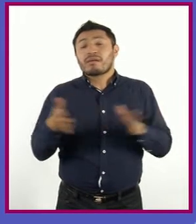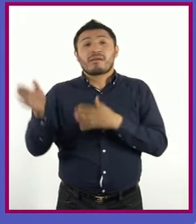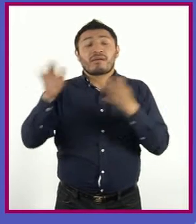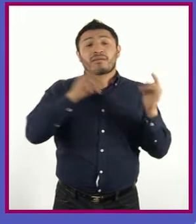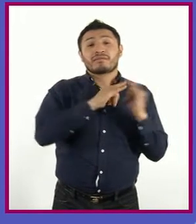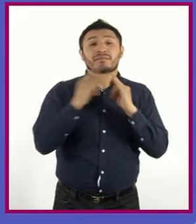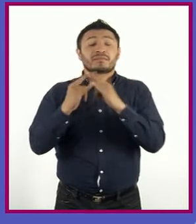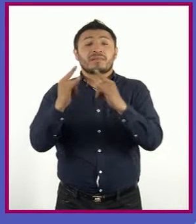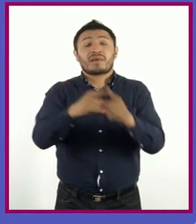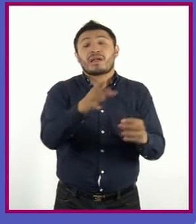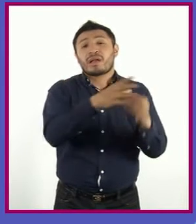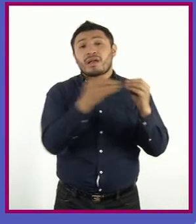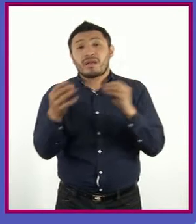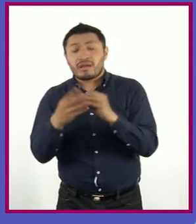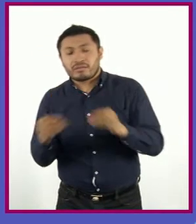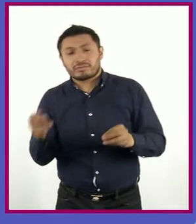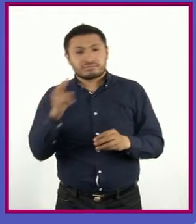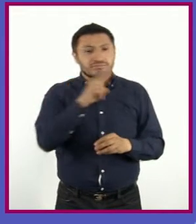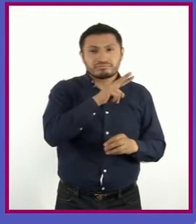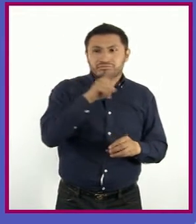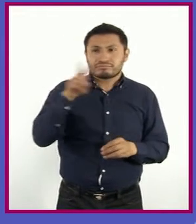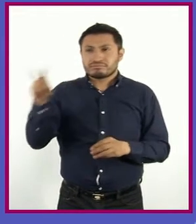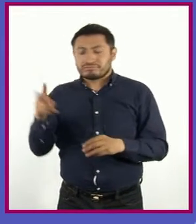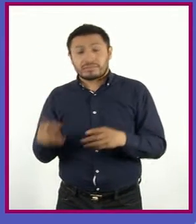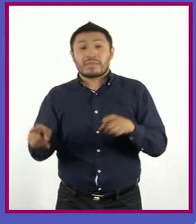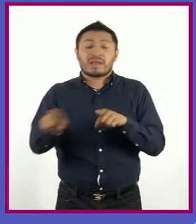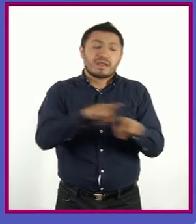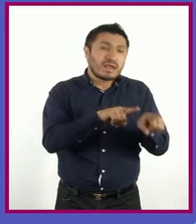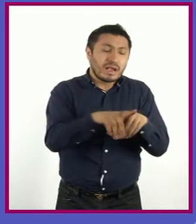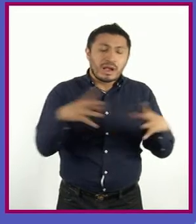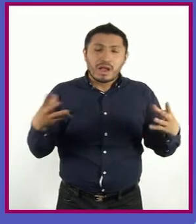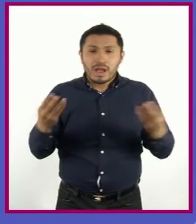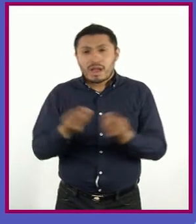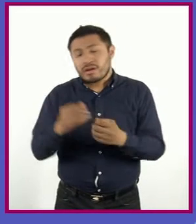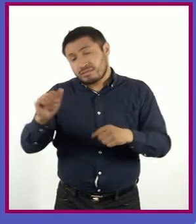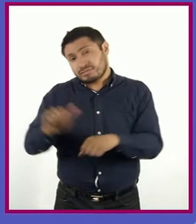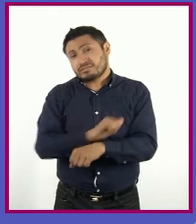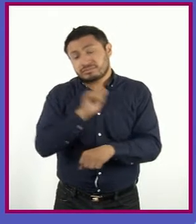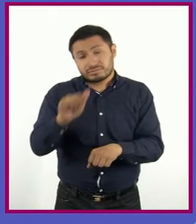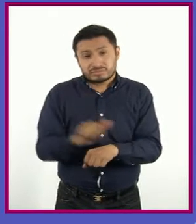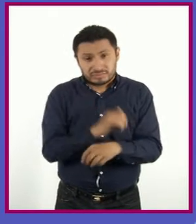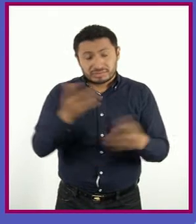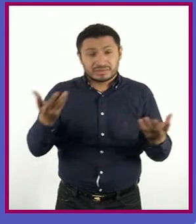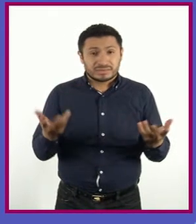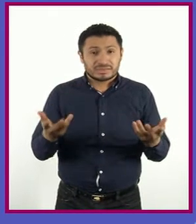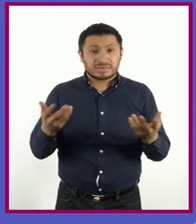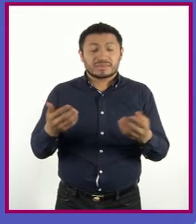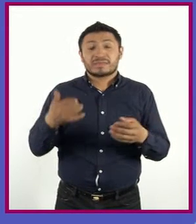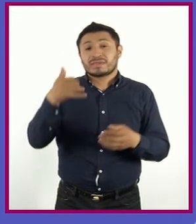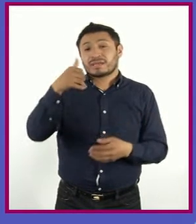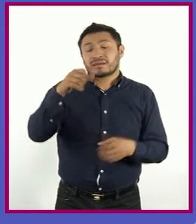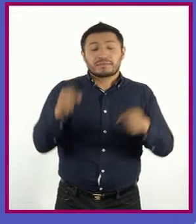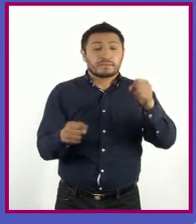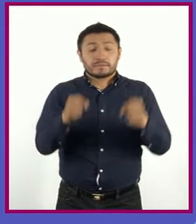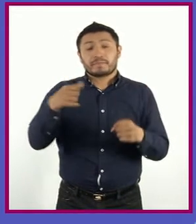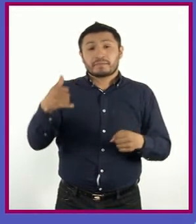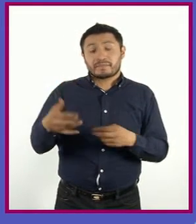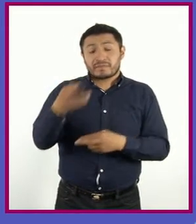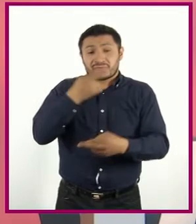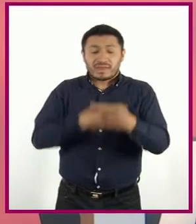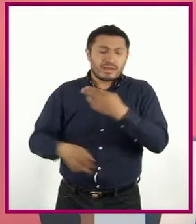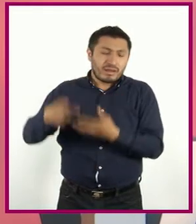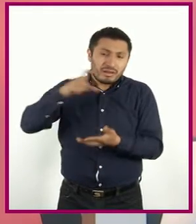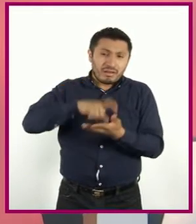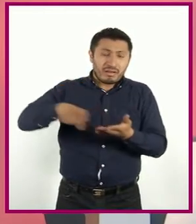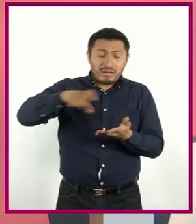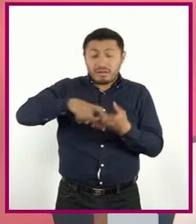de Bombay, con mi aya y después con mi hermana en su cochecito, y de nuestros regresos con todas las compras apiladas en